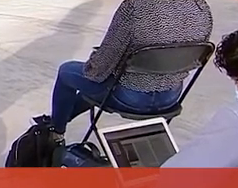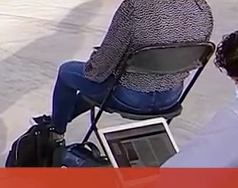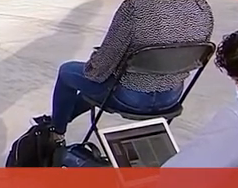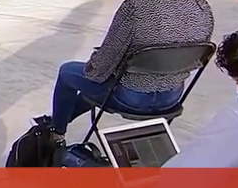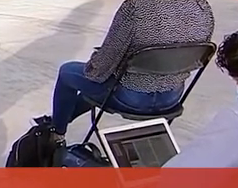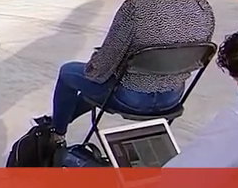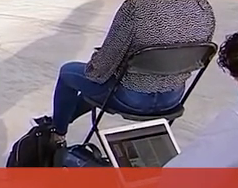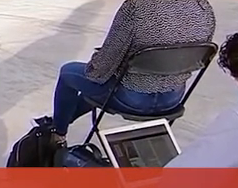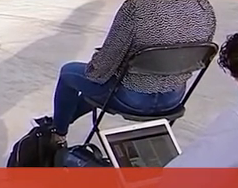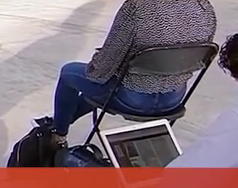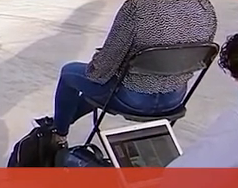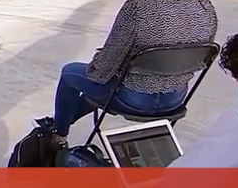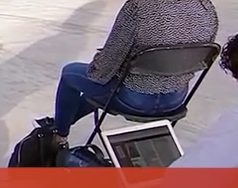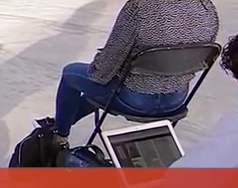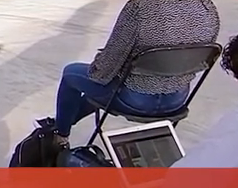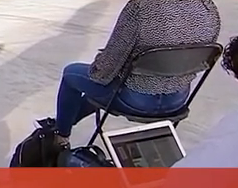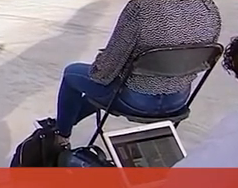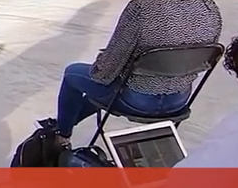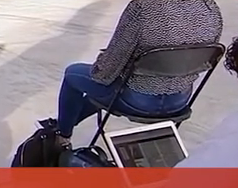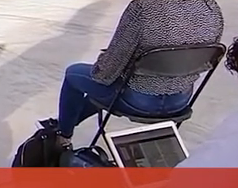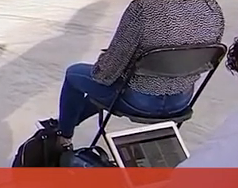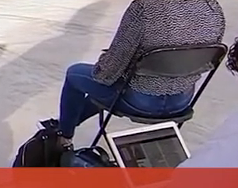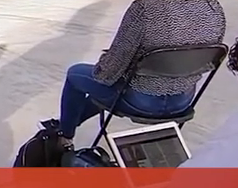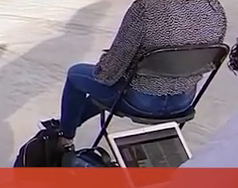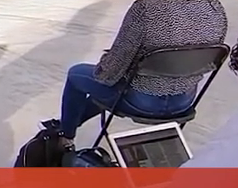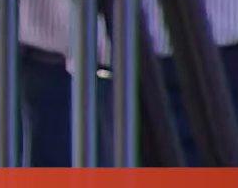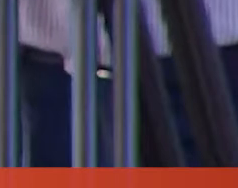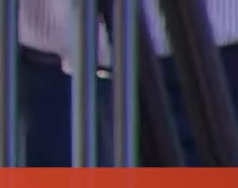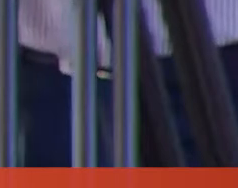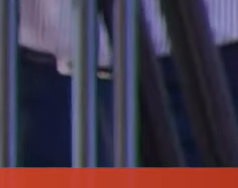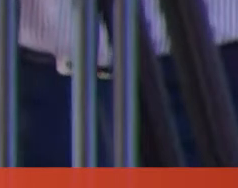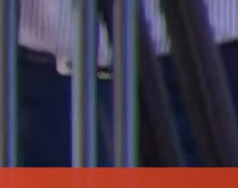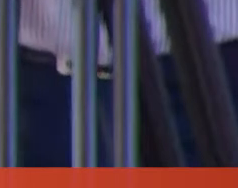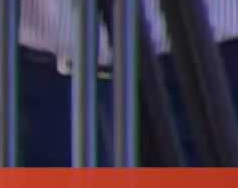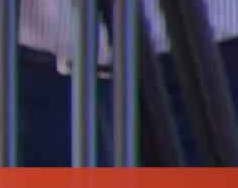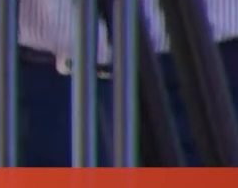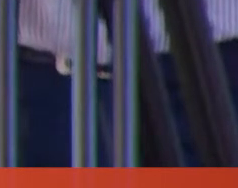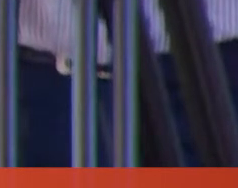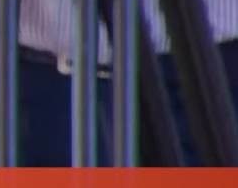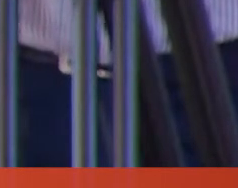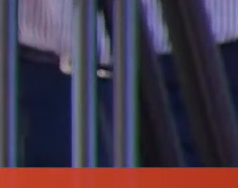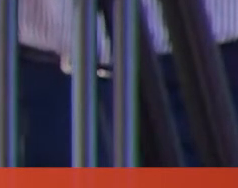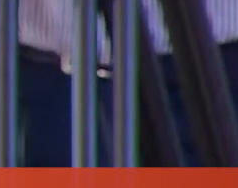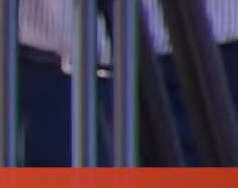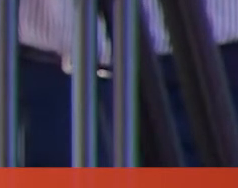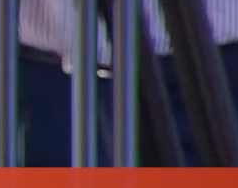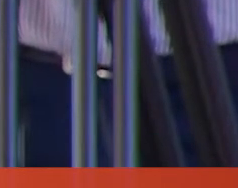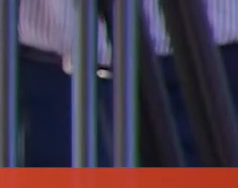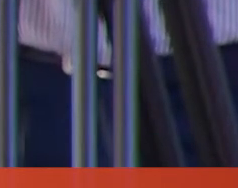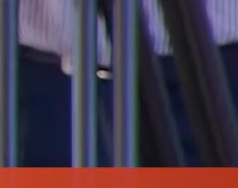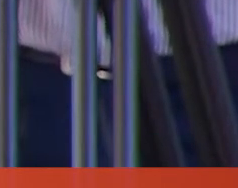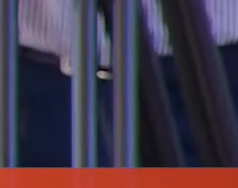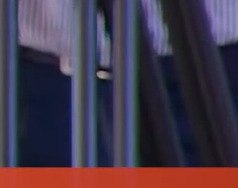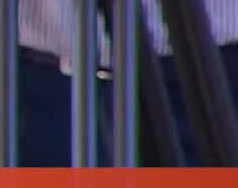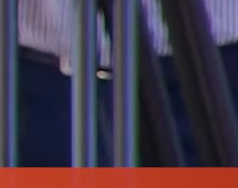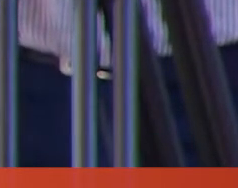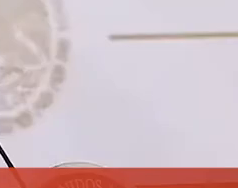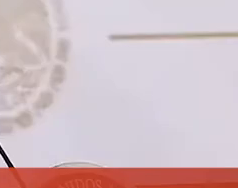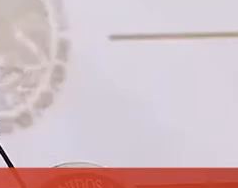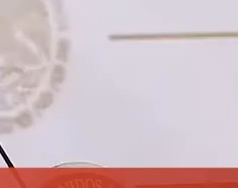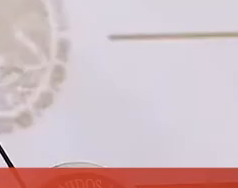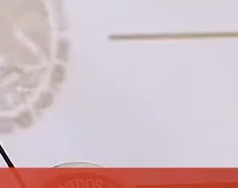cometen. Todos merecen protección, pero repito,